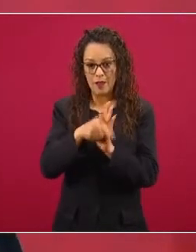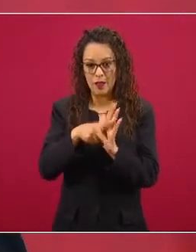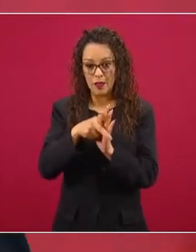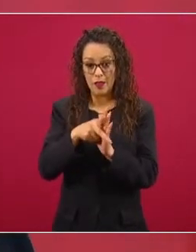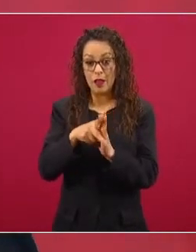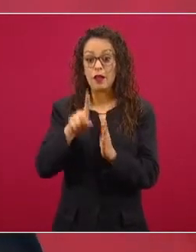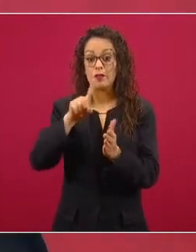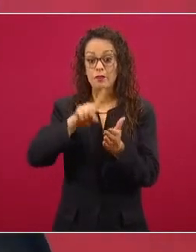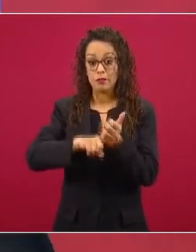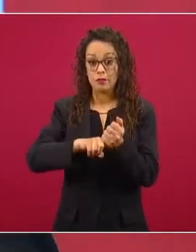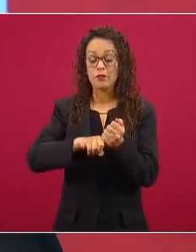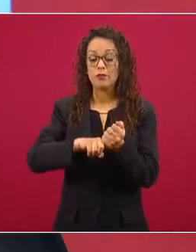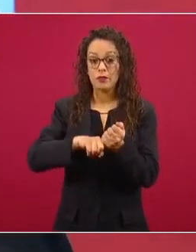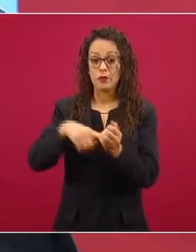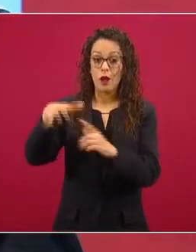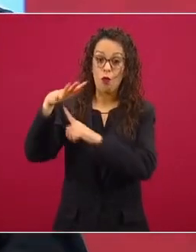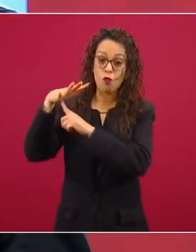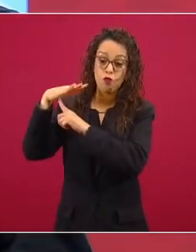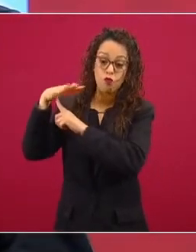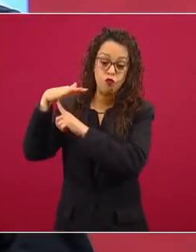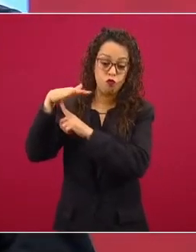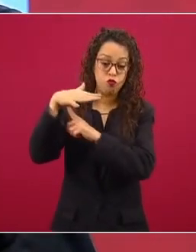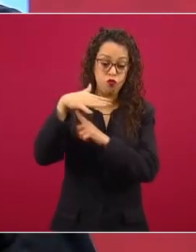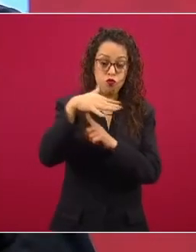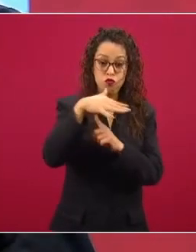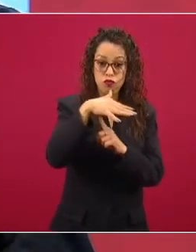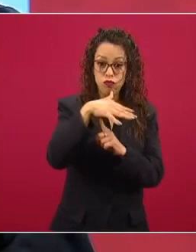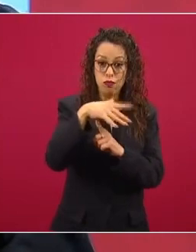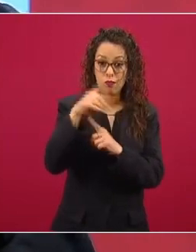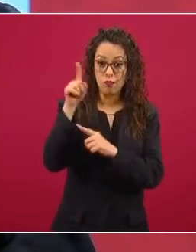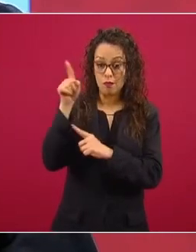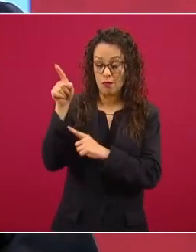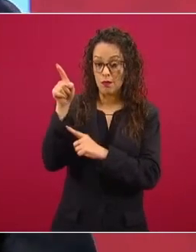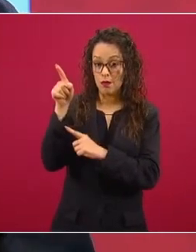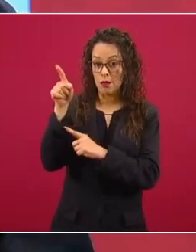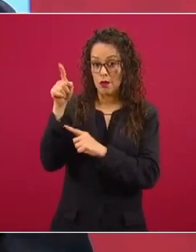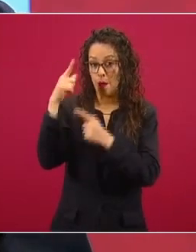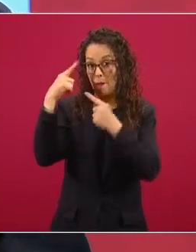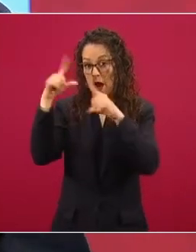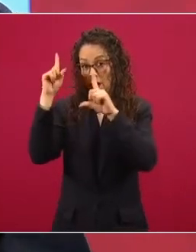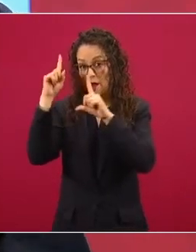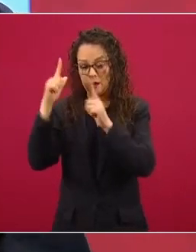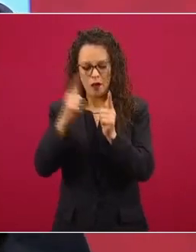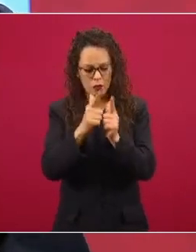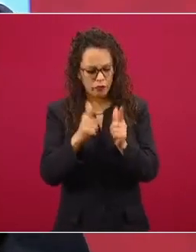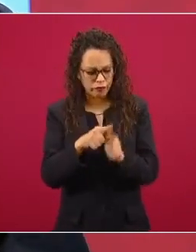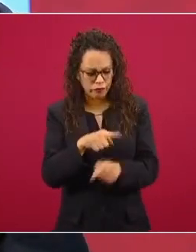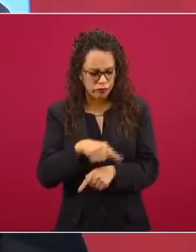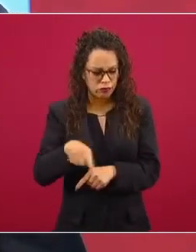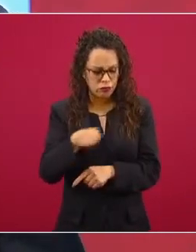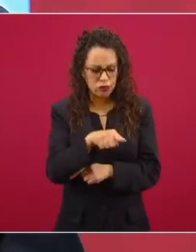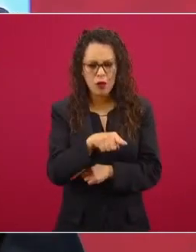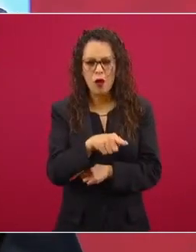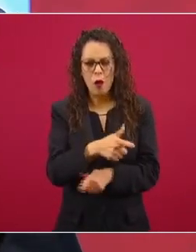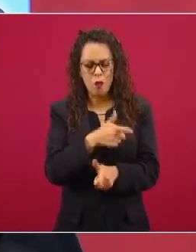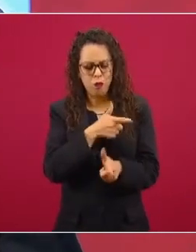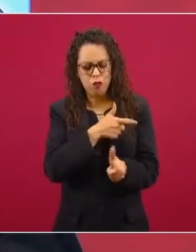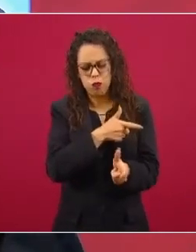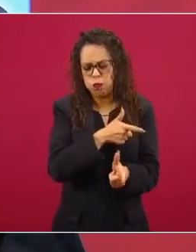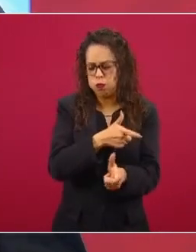ametrallaron desde un helicóptero de la Marina a un grupo en Tepic.